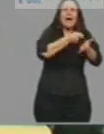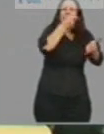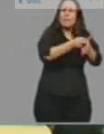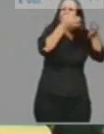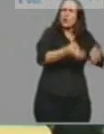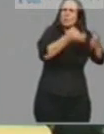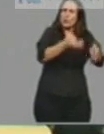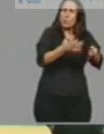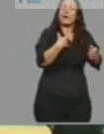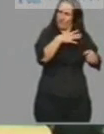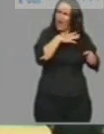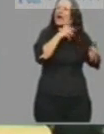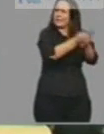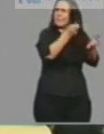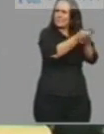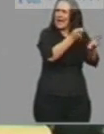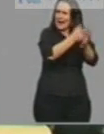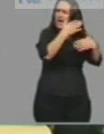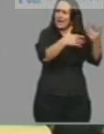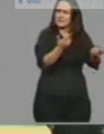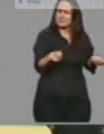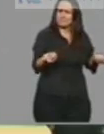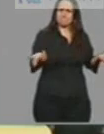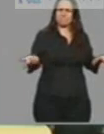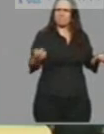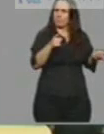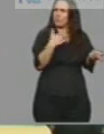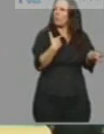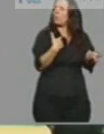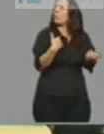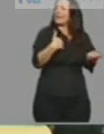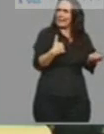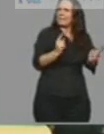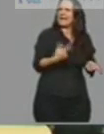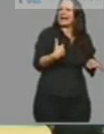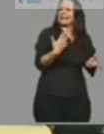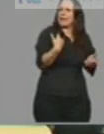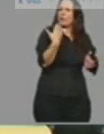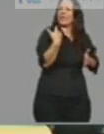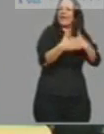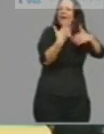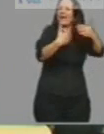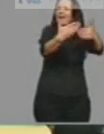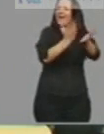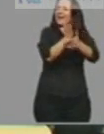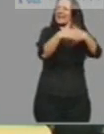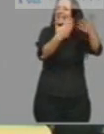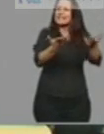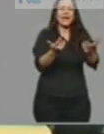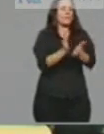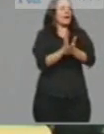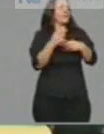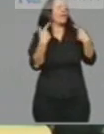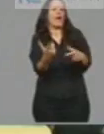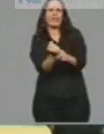seguir pagando, y fundamentalmente las posibilidades de seguir creciendo en la Argentina para generar trabajo,